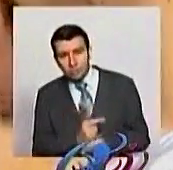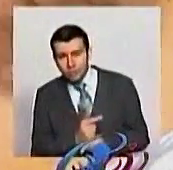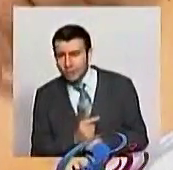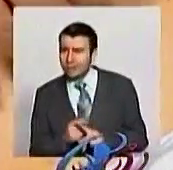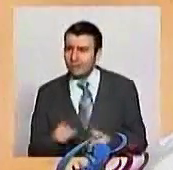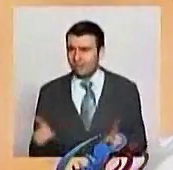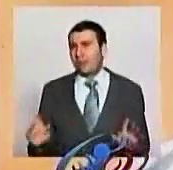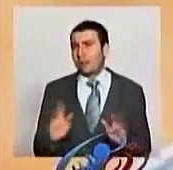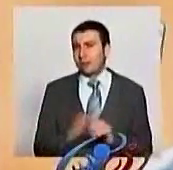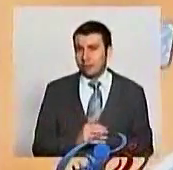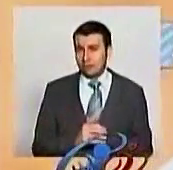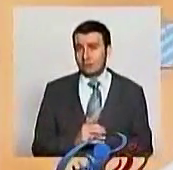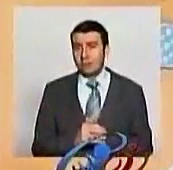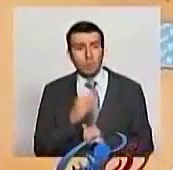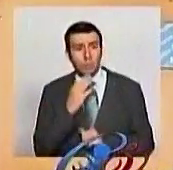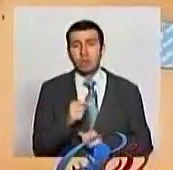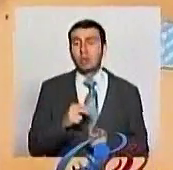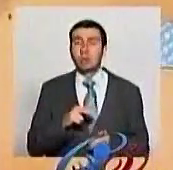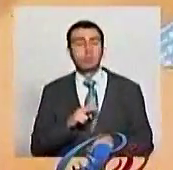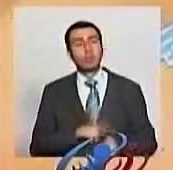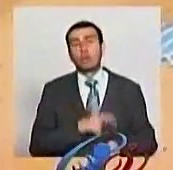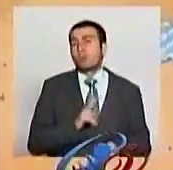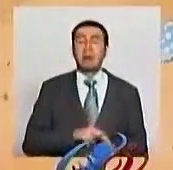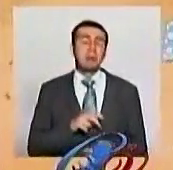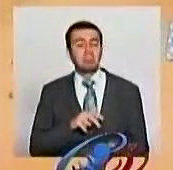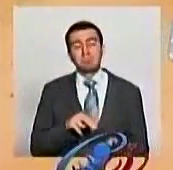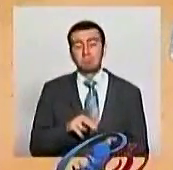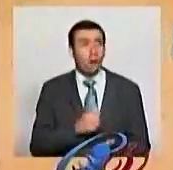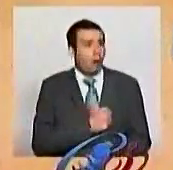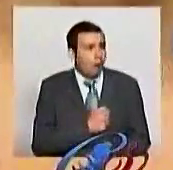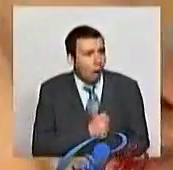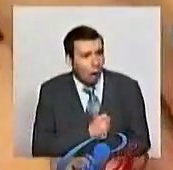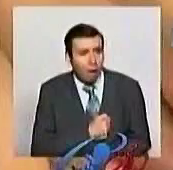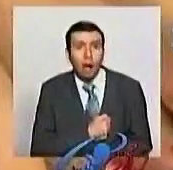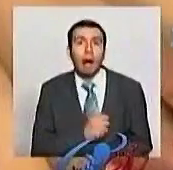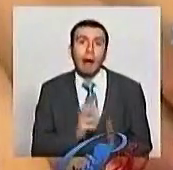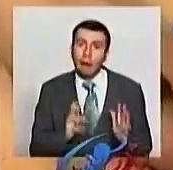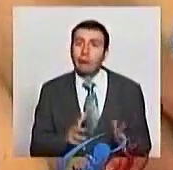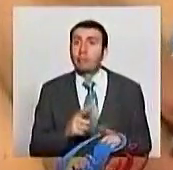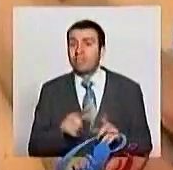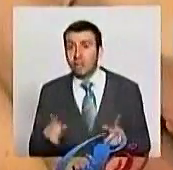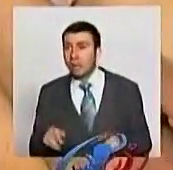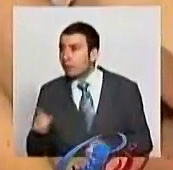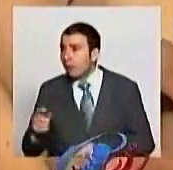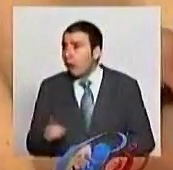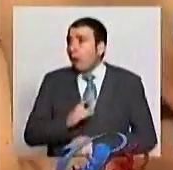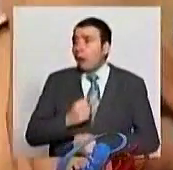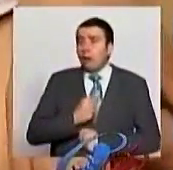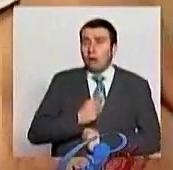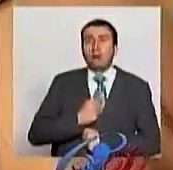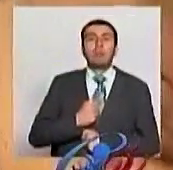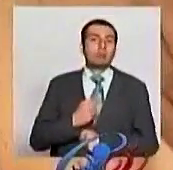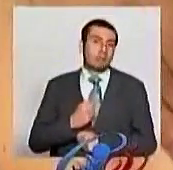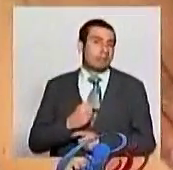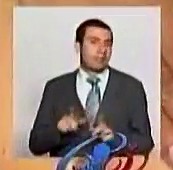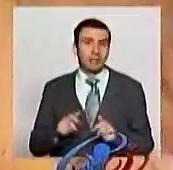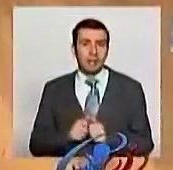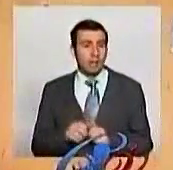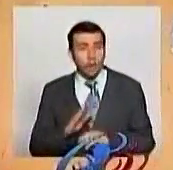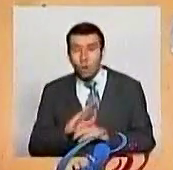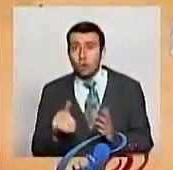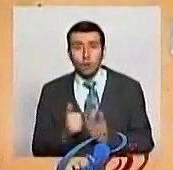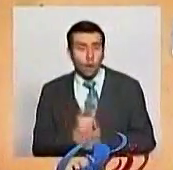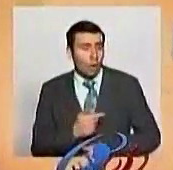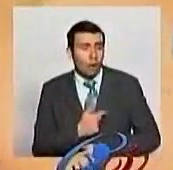diferencial, pues cierto, y no pues decir que es que todo el dolor en el pecho es un